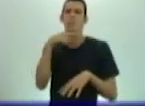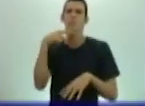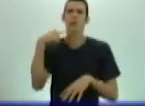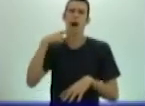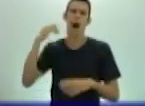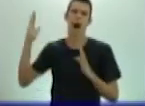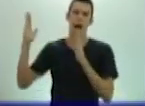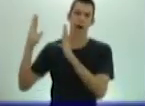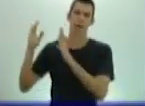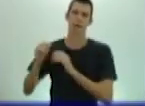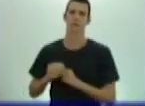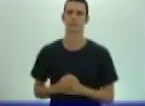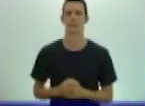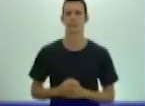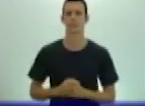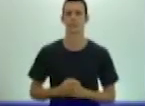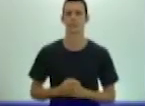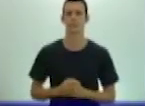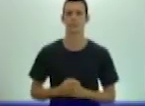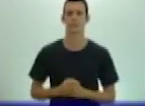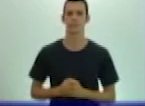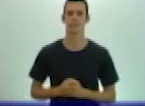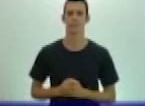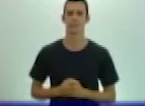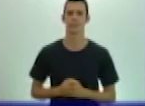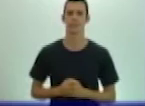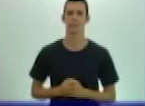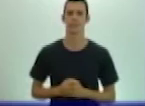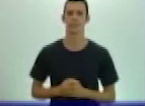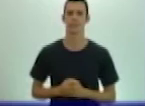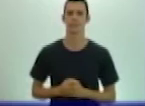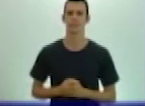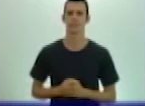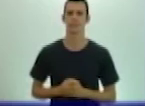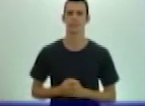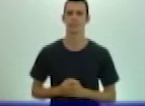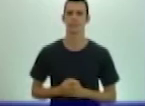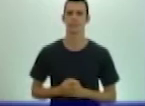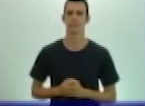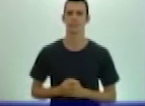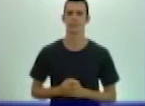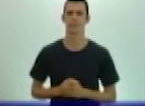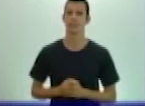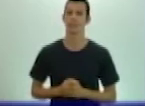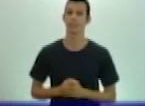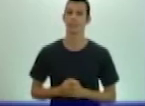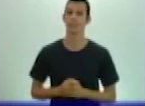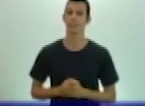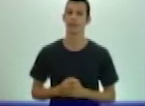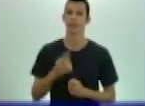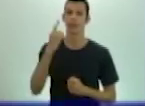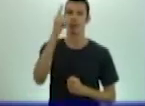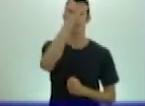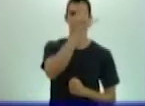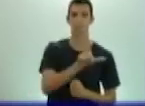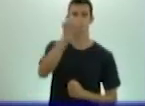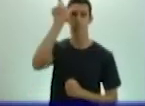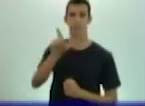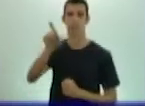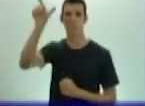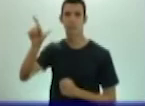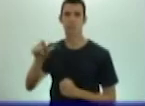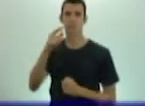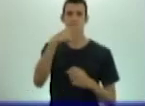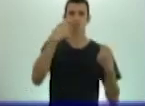cuadro. Rusia en 1917, y vamos a identificar en cada elemento la situación económica, situación política y situación